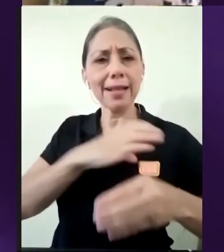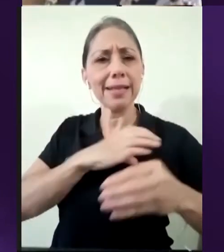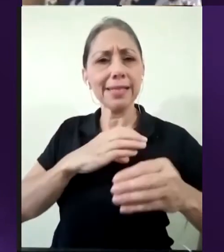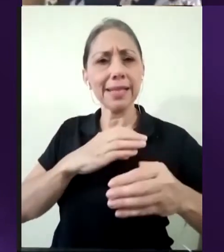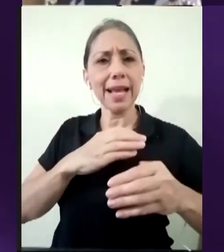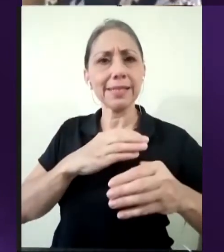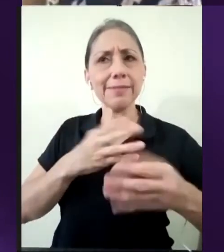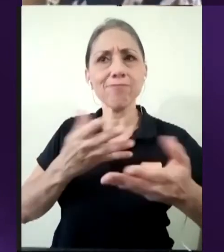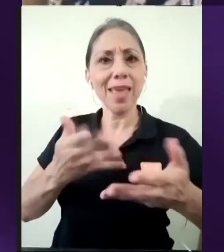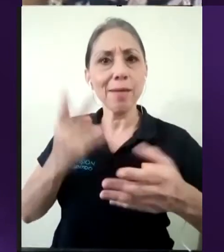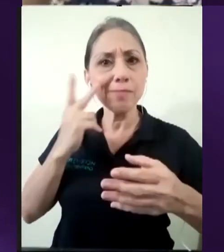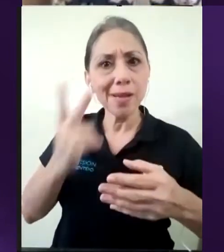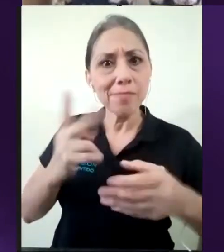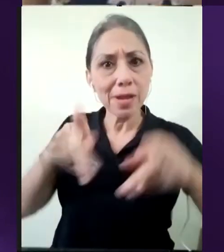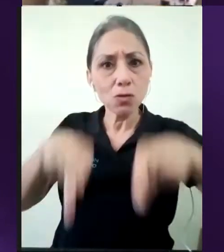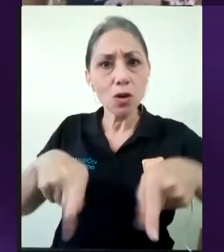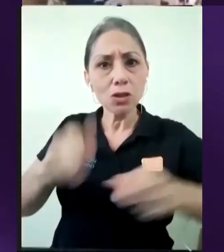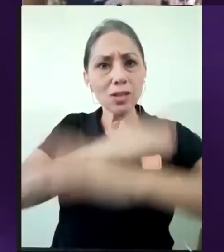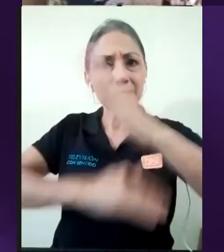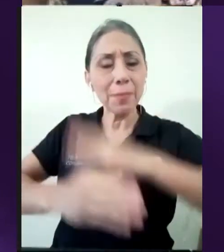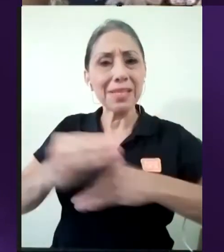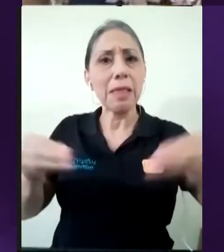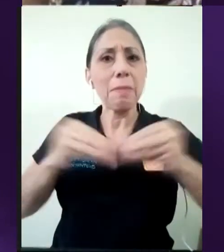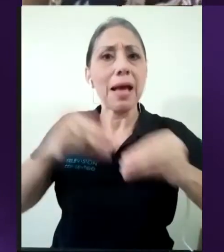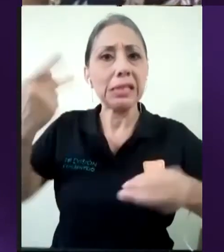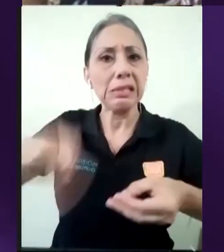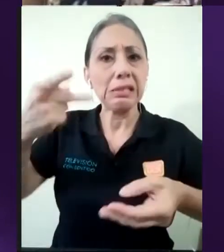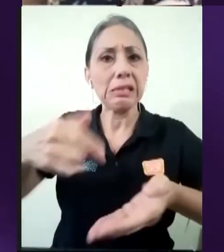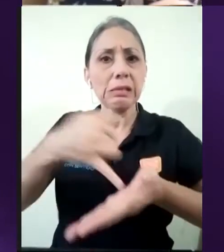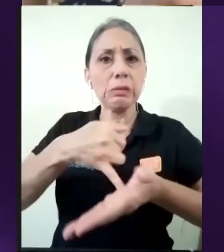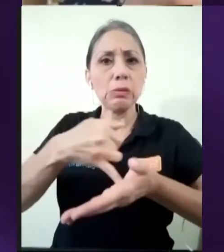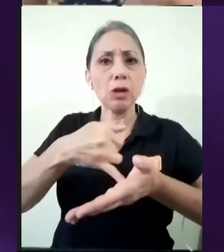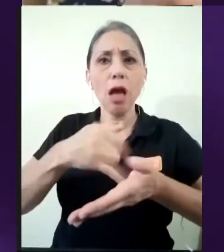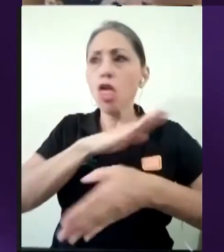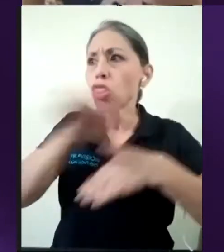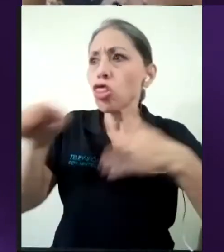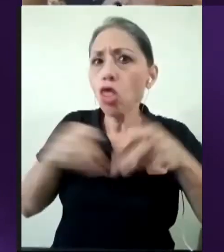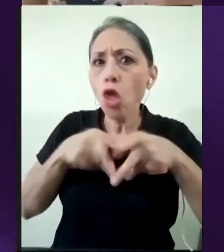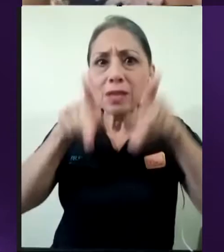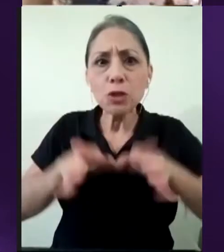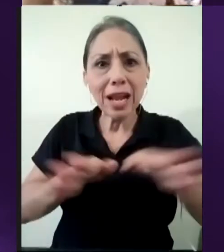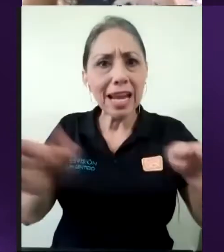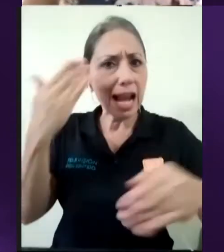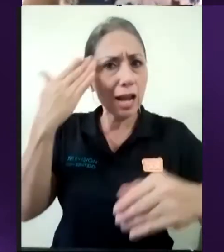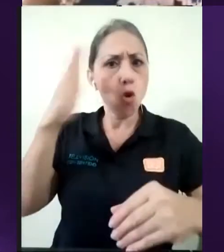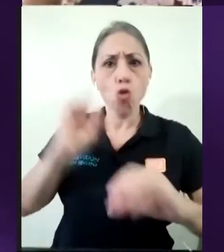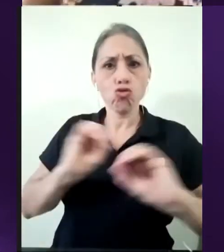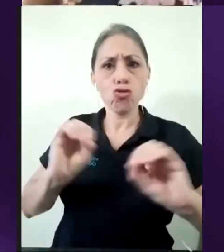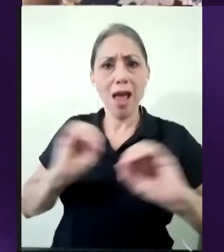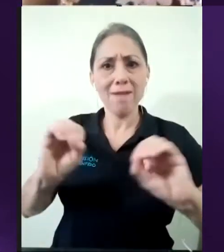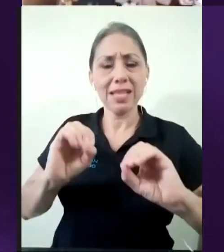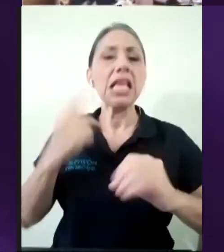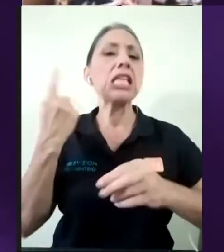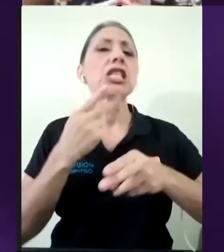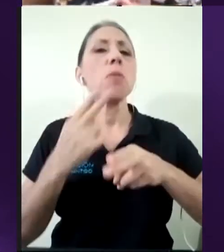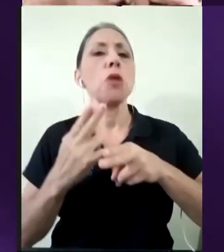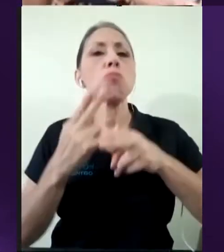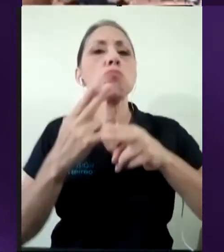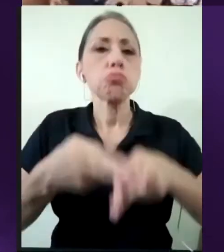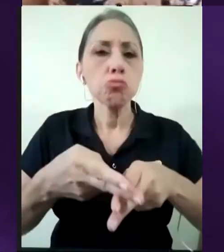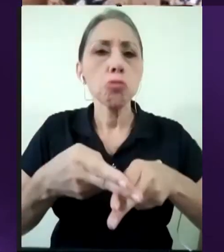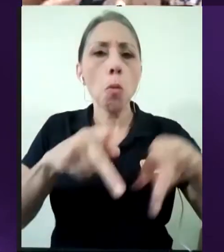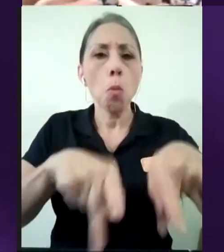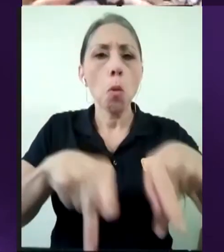con discapacidad? Porque no son del dominio de todas las personas. Se ha denominado como población de riesgo a aquellas que tienen